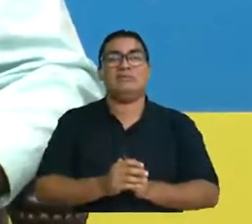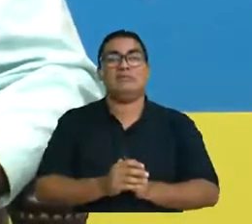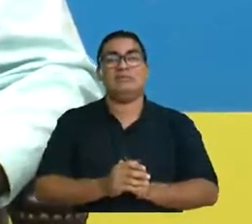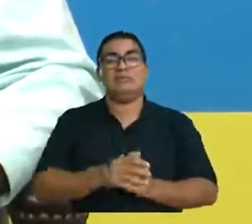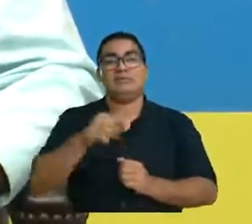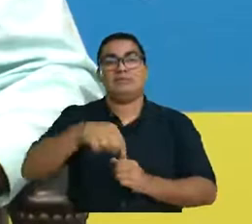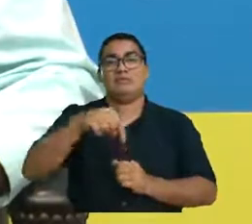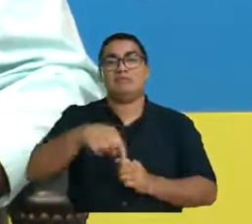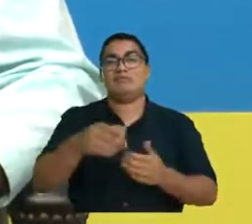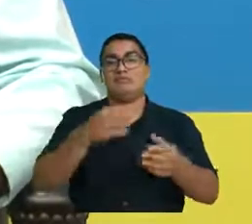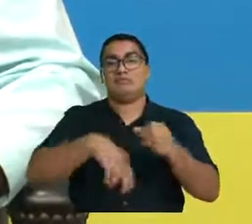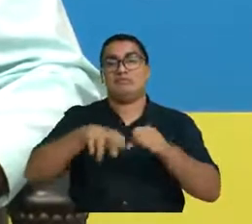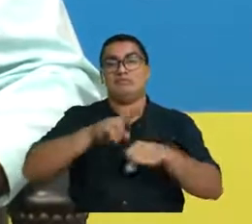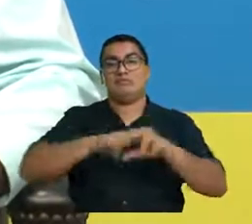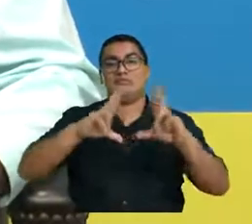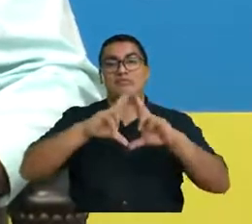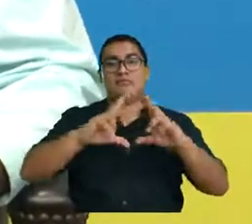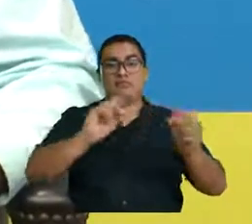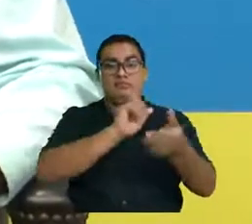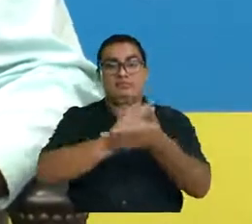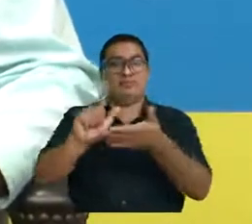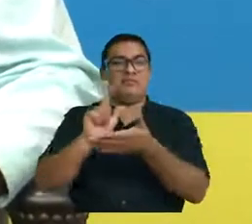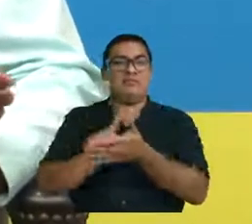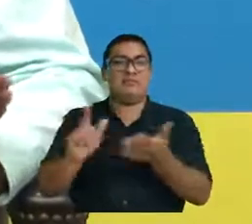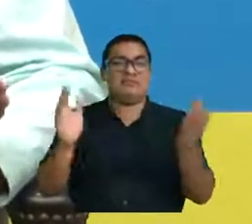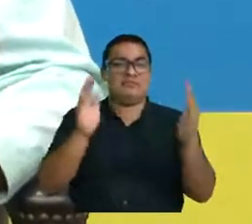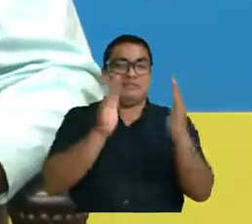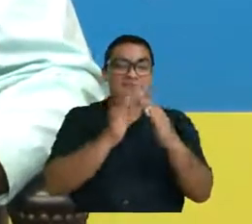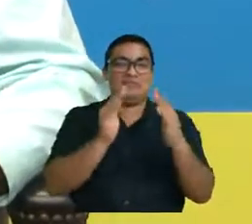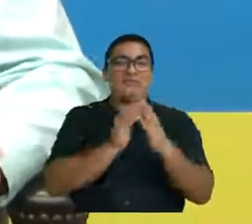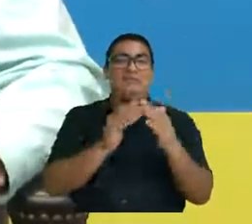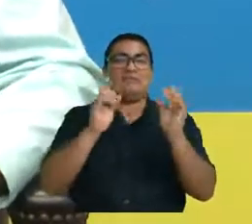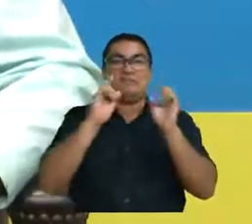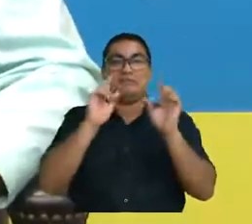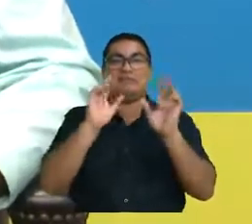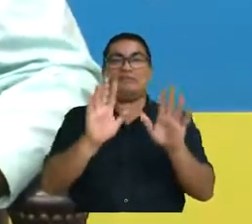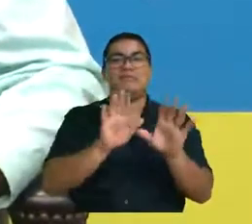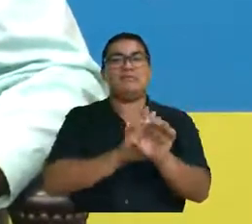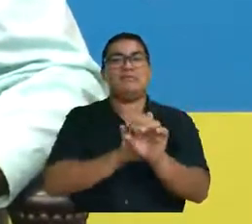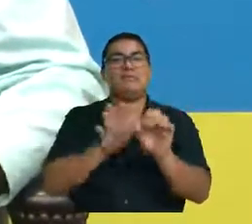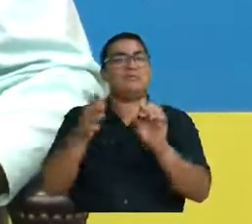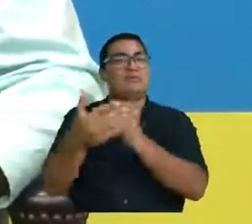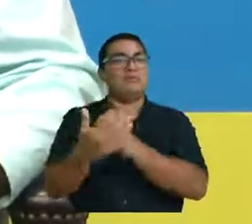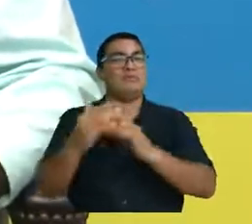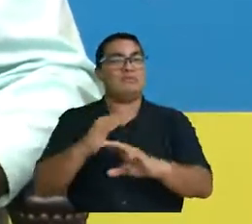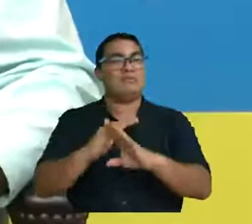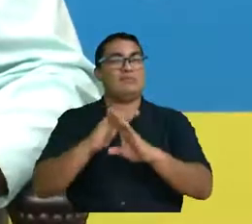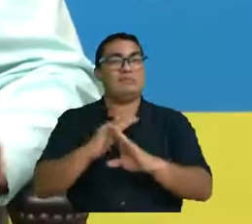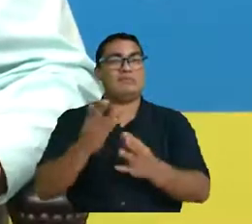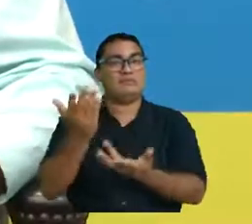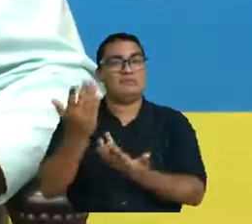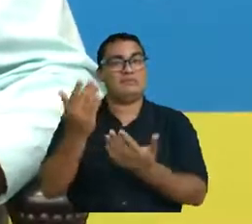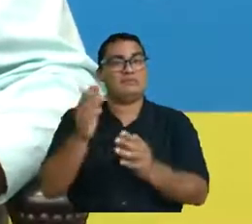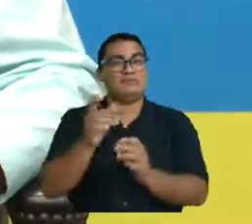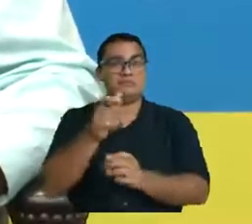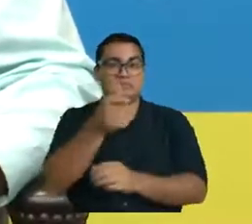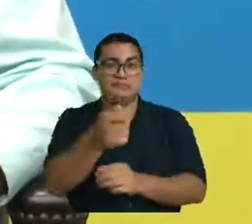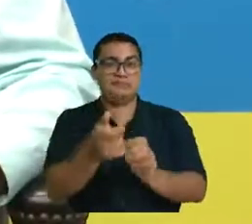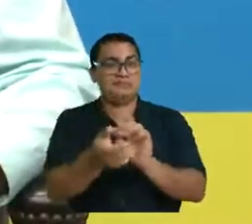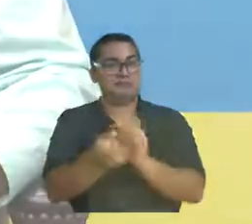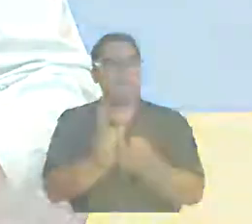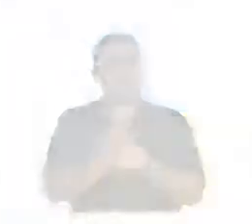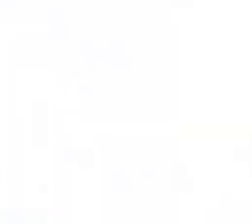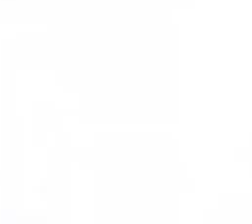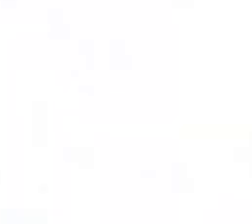en una jornada de desinfección en nuestros hogares para la prevención del COVID-19. Usted no le cambie de canal, ya